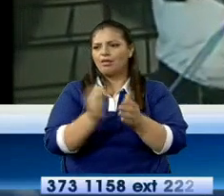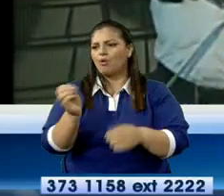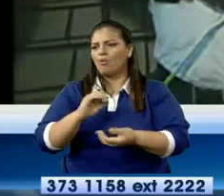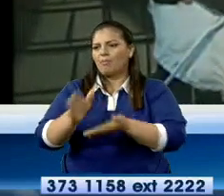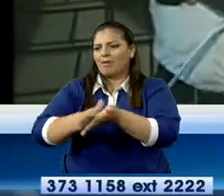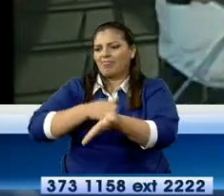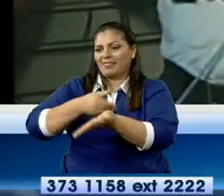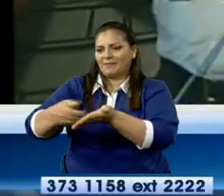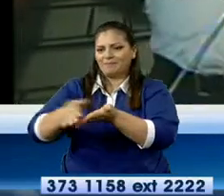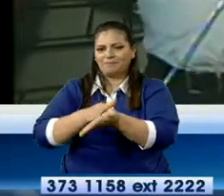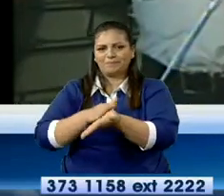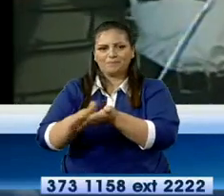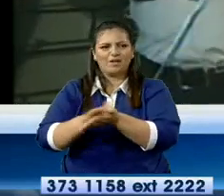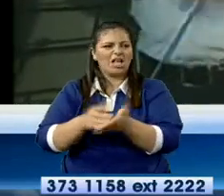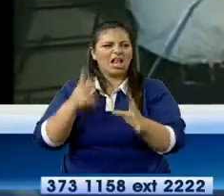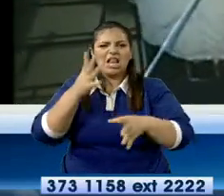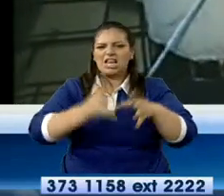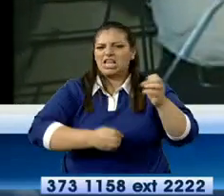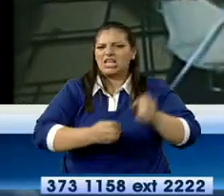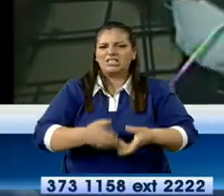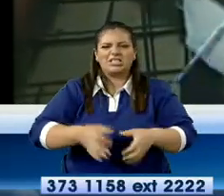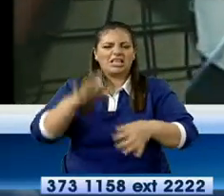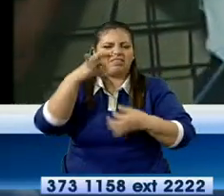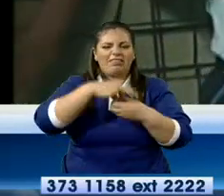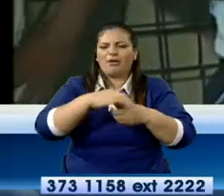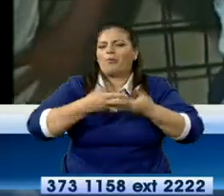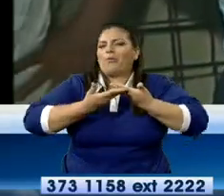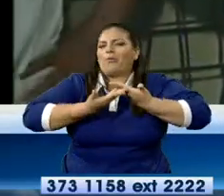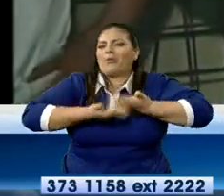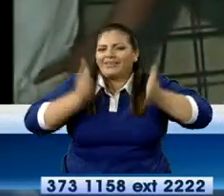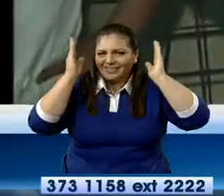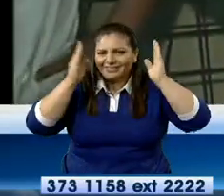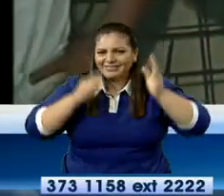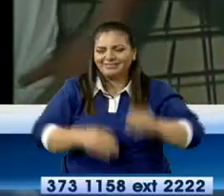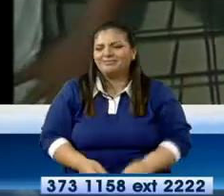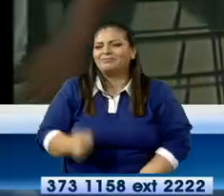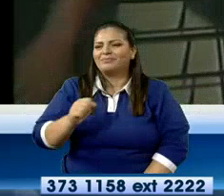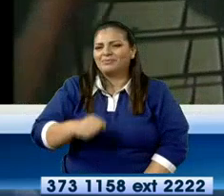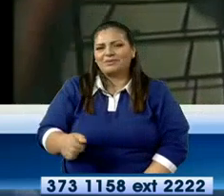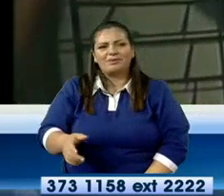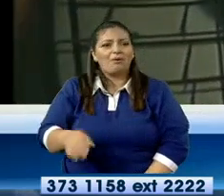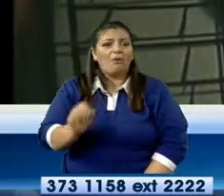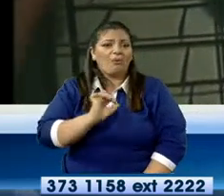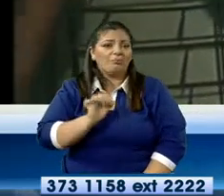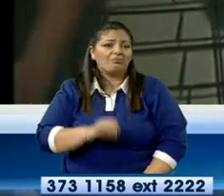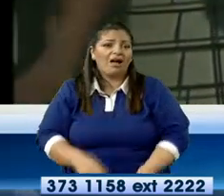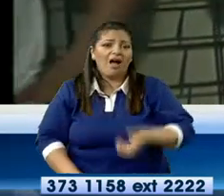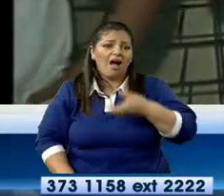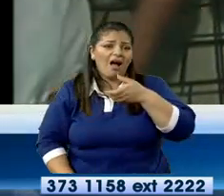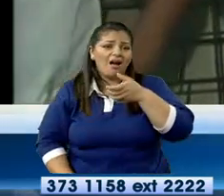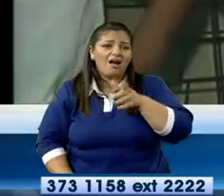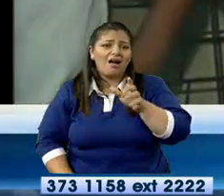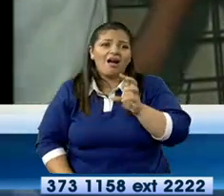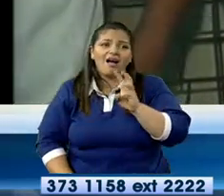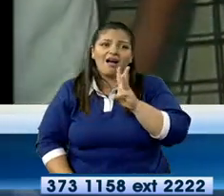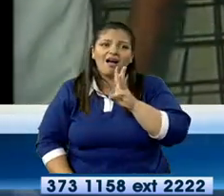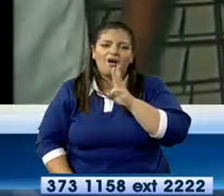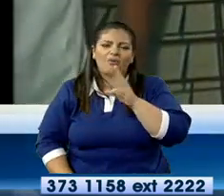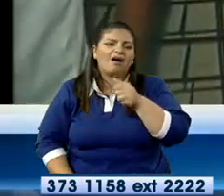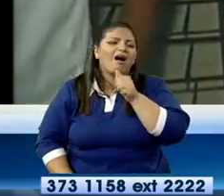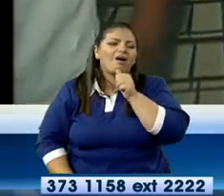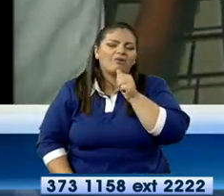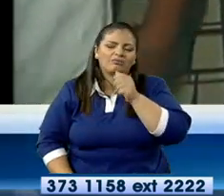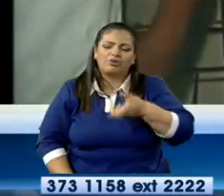con el chocolatito, con el jugo, con la leche, con el té, con lo que usted quiera, o con un vaso de agua, no importa. Lo importante es que